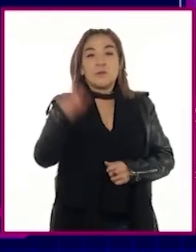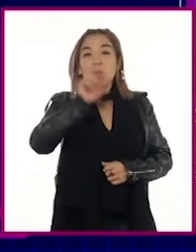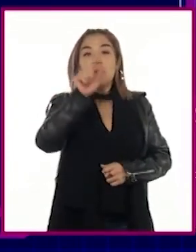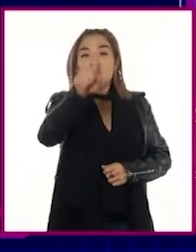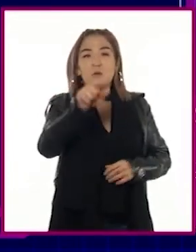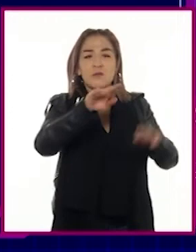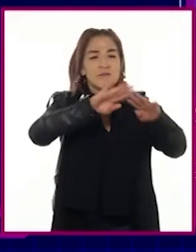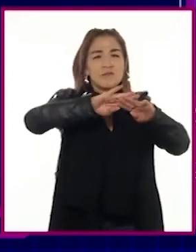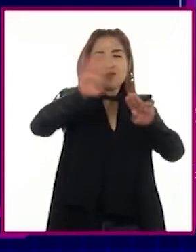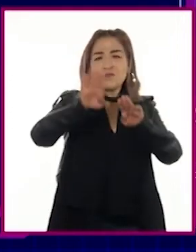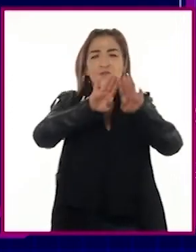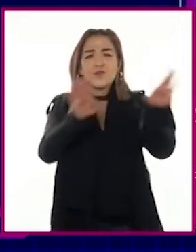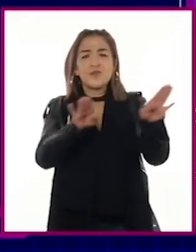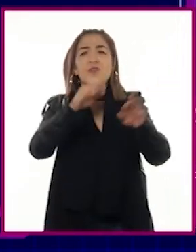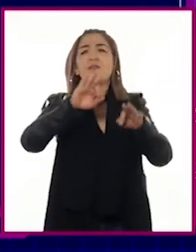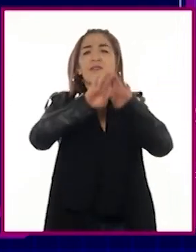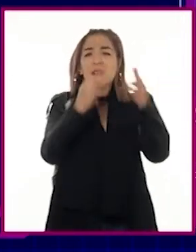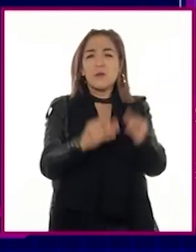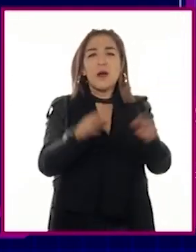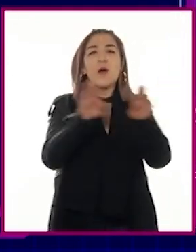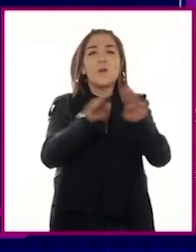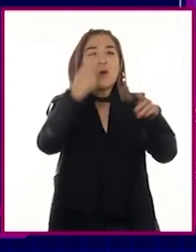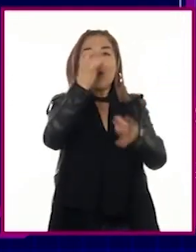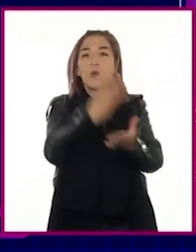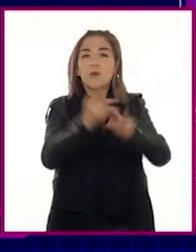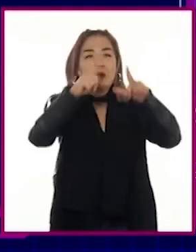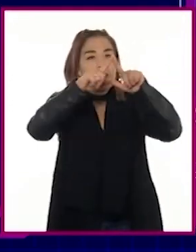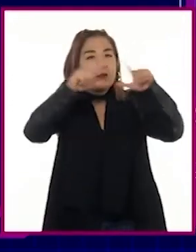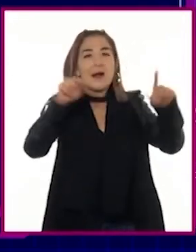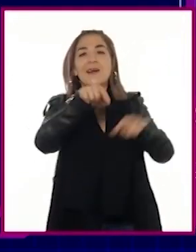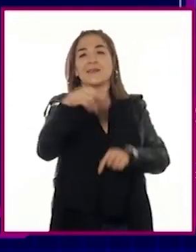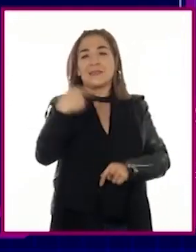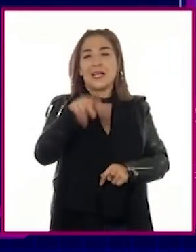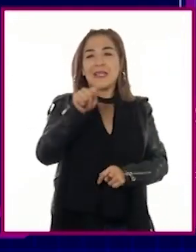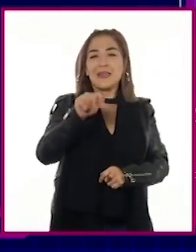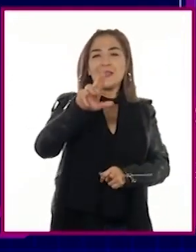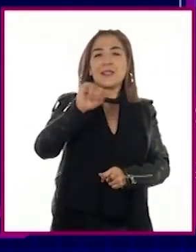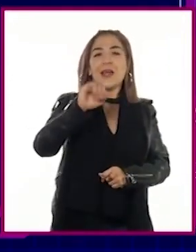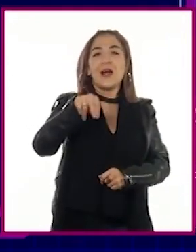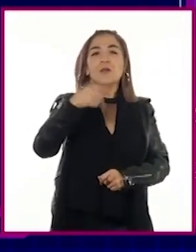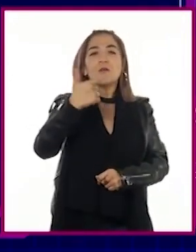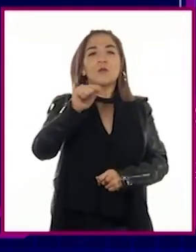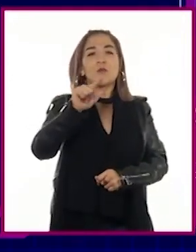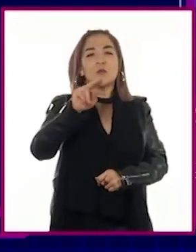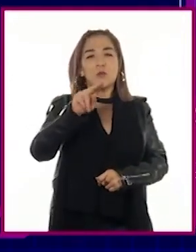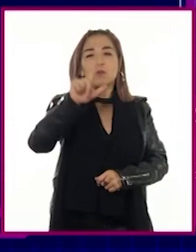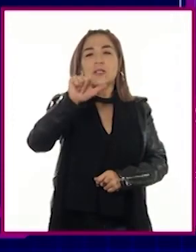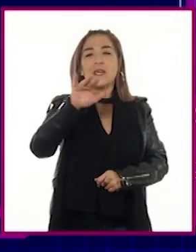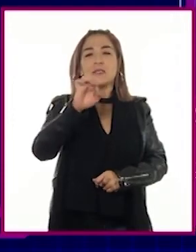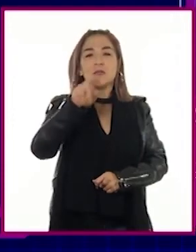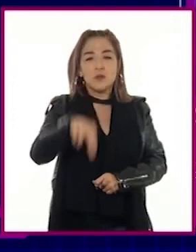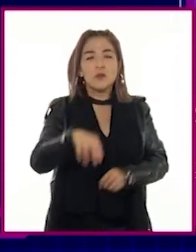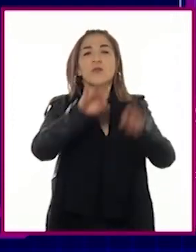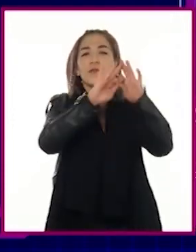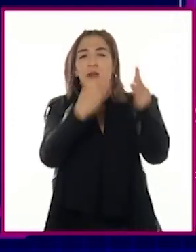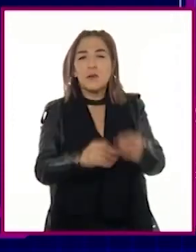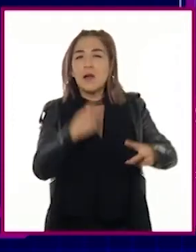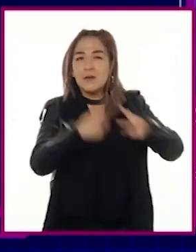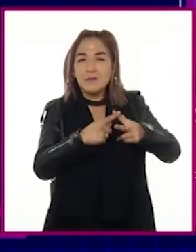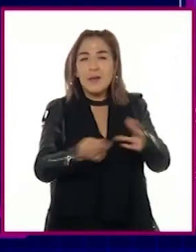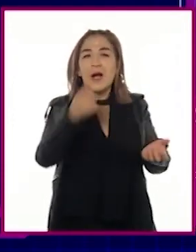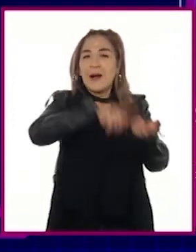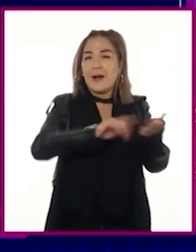triángulos, diremos que se trata de una triangulación. Hay muchas formas de triangular un polígono y de calcular el